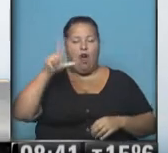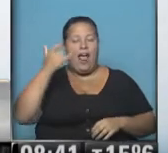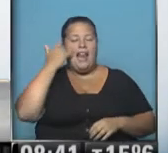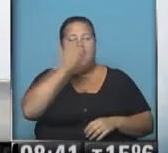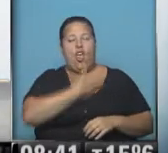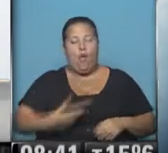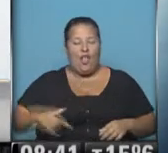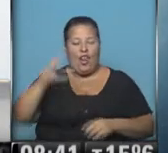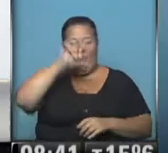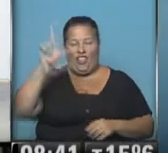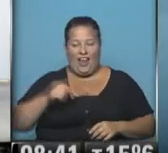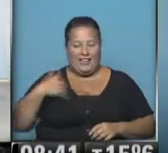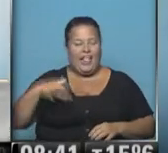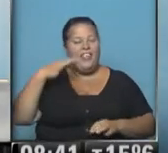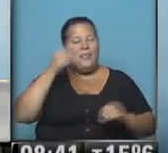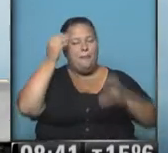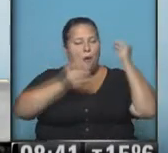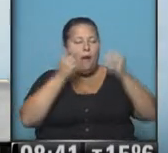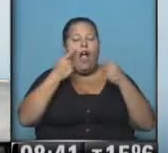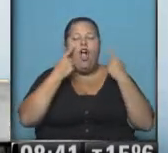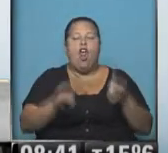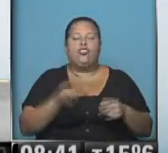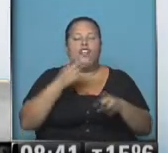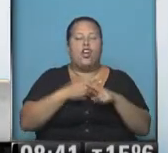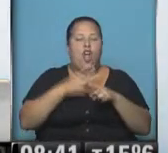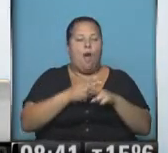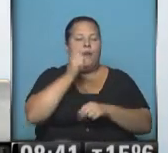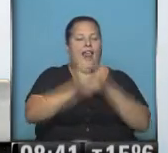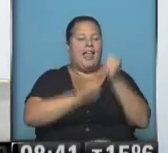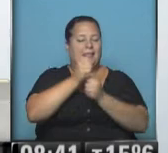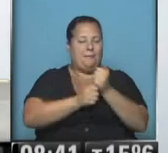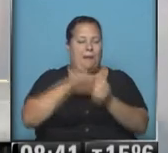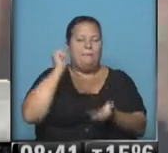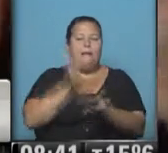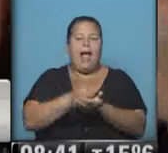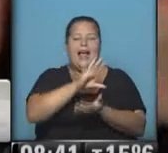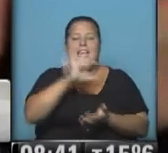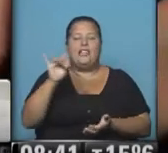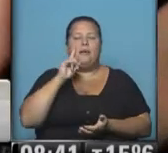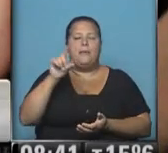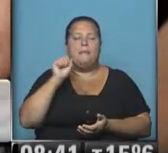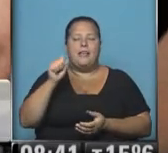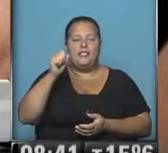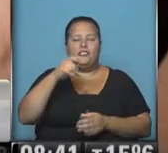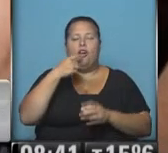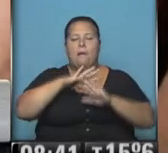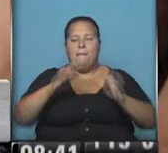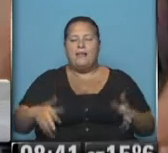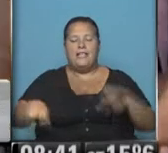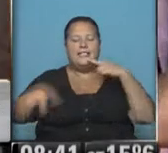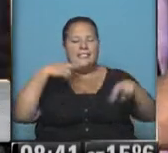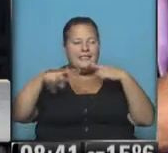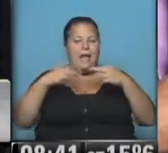de la república se interese por conocer los nombres de los empresarios que pagaron 500 mil pesos por mesa en una cena